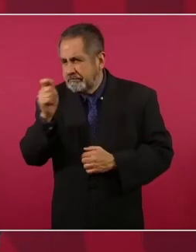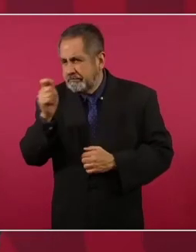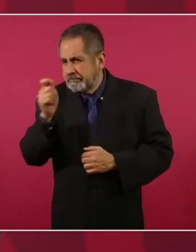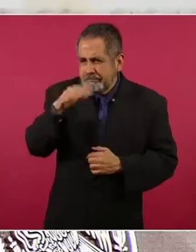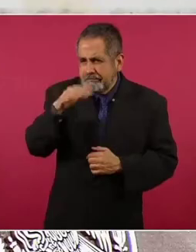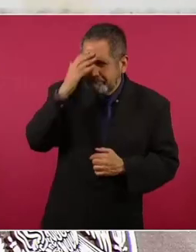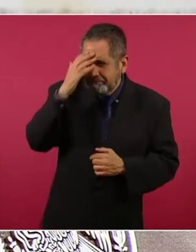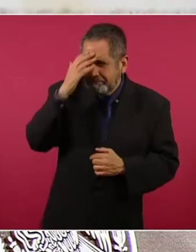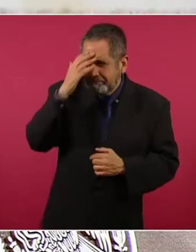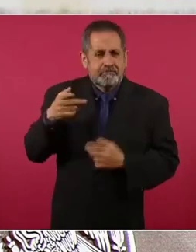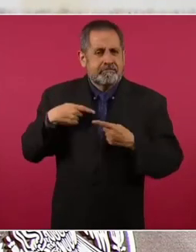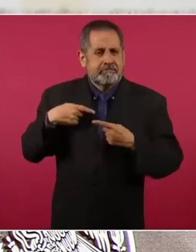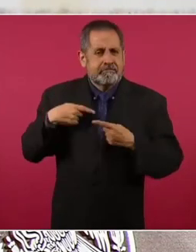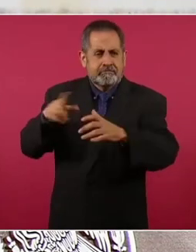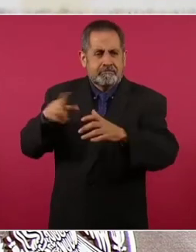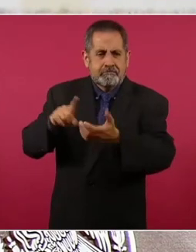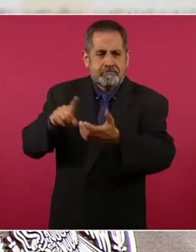de un pueblo.